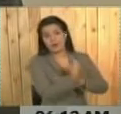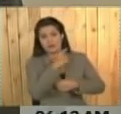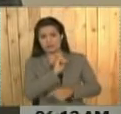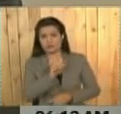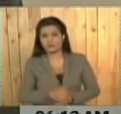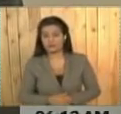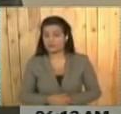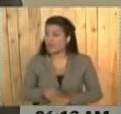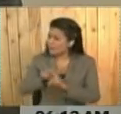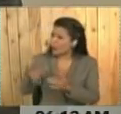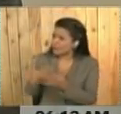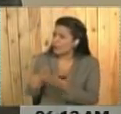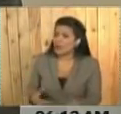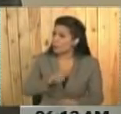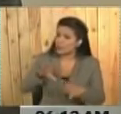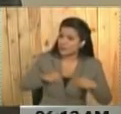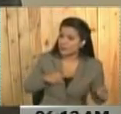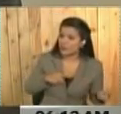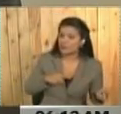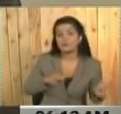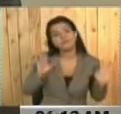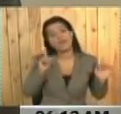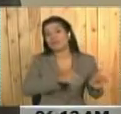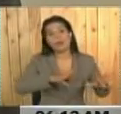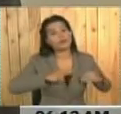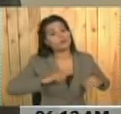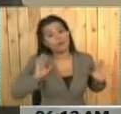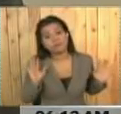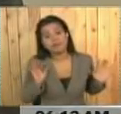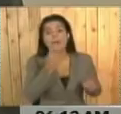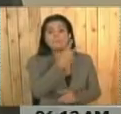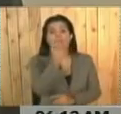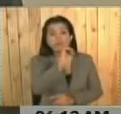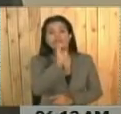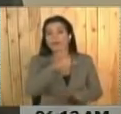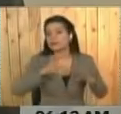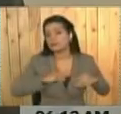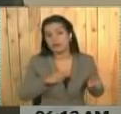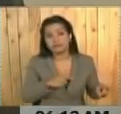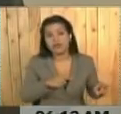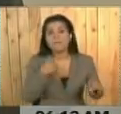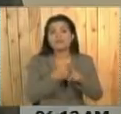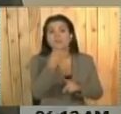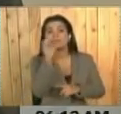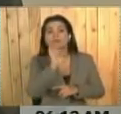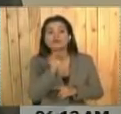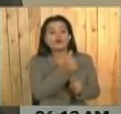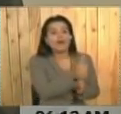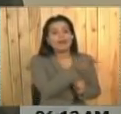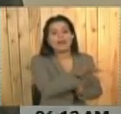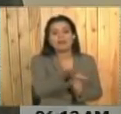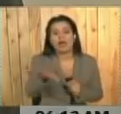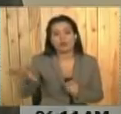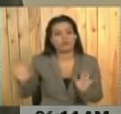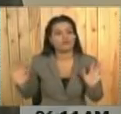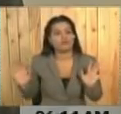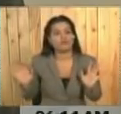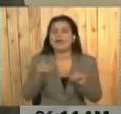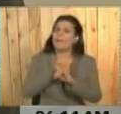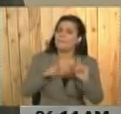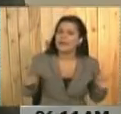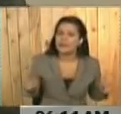aceptado No pero lo van a terminar aceptando el 20% lo van a terminar aceptando y el 20% por estado Pero qué es lo que va a ocurrir qué es lo que va a